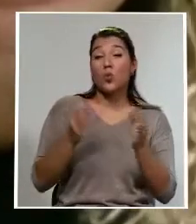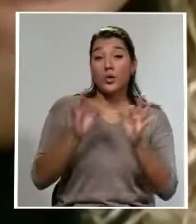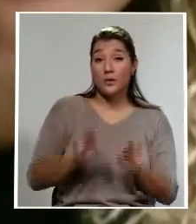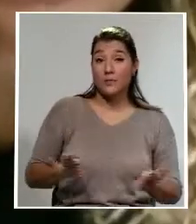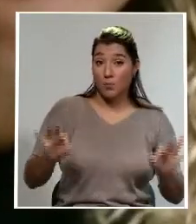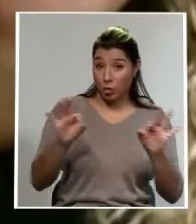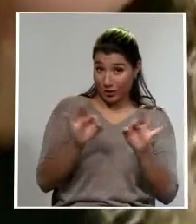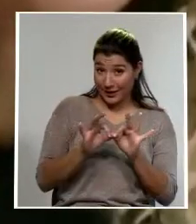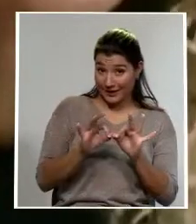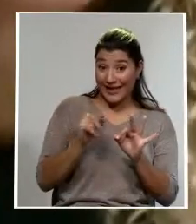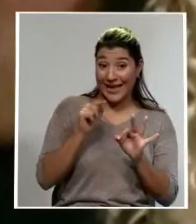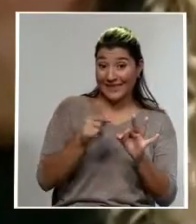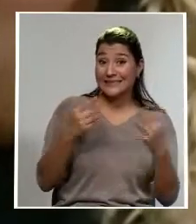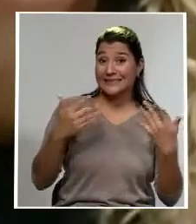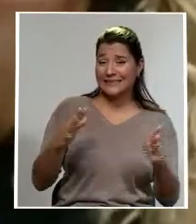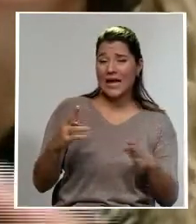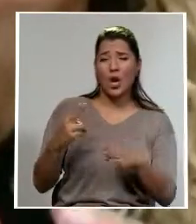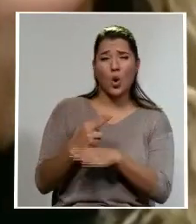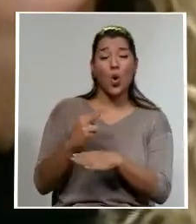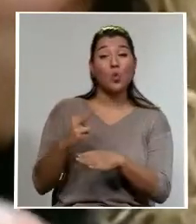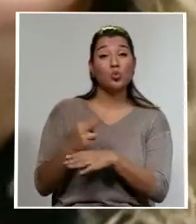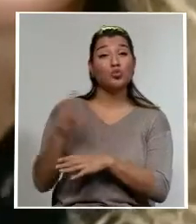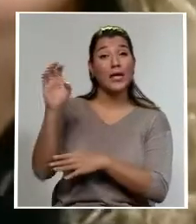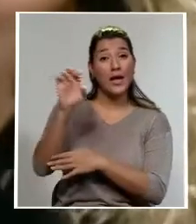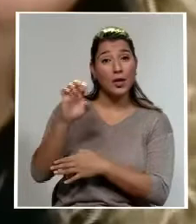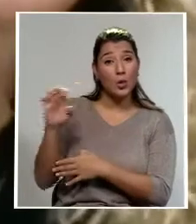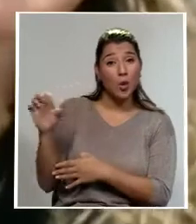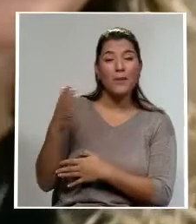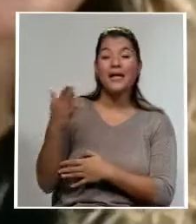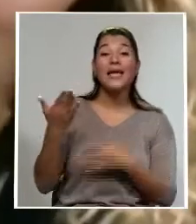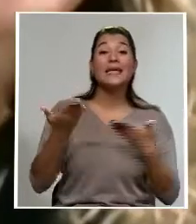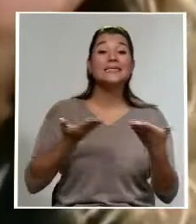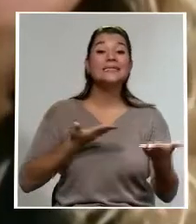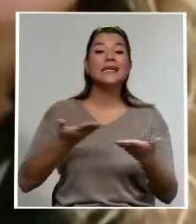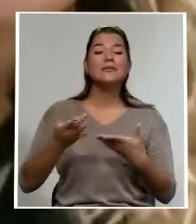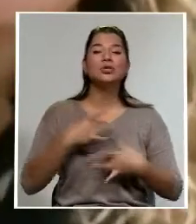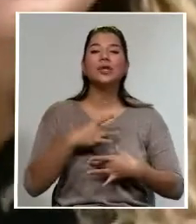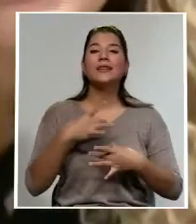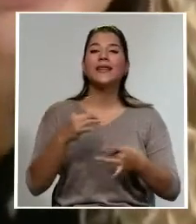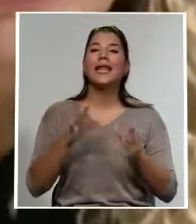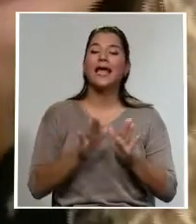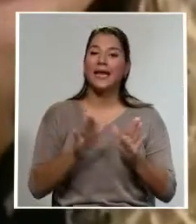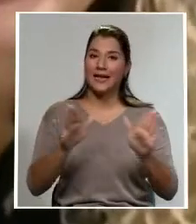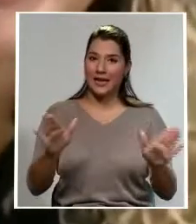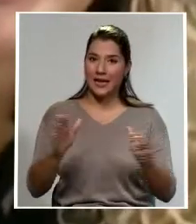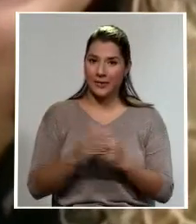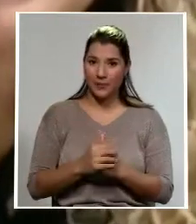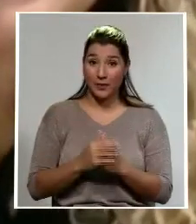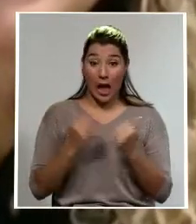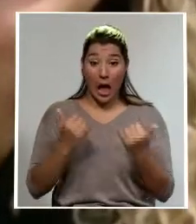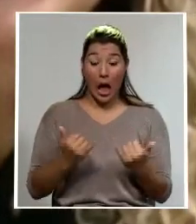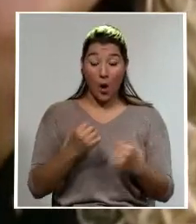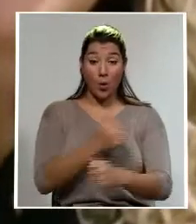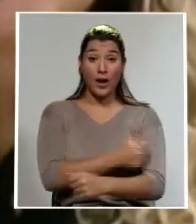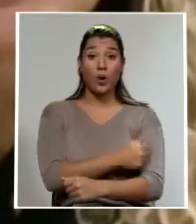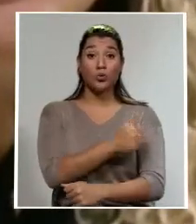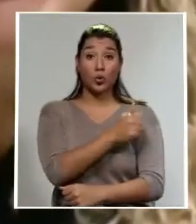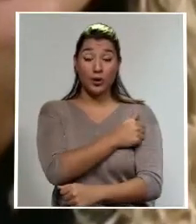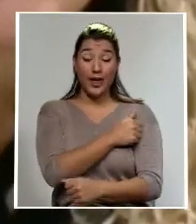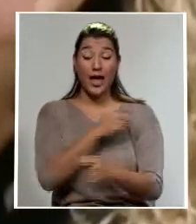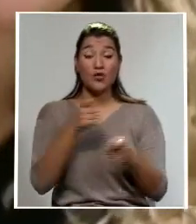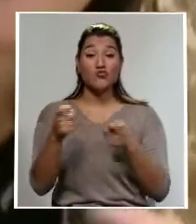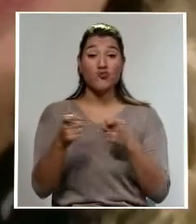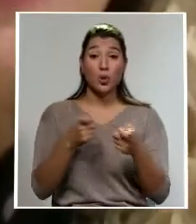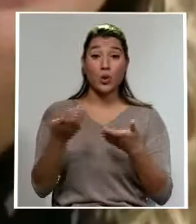hace varias décadas, pero es los servicios de interés general. Hoy la autoridad reguladora